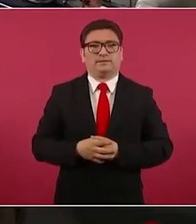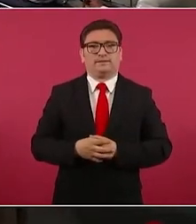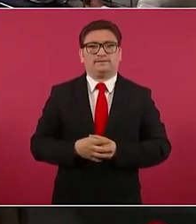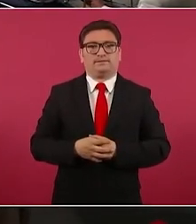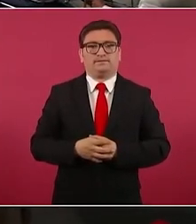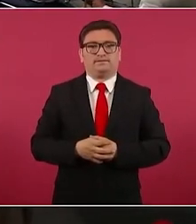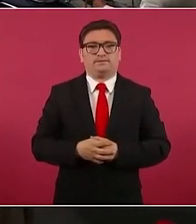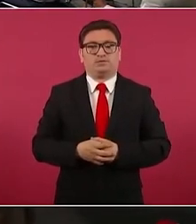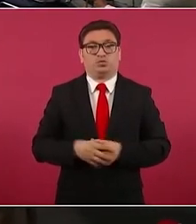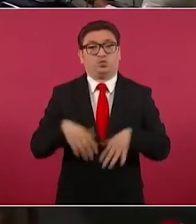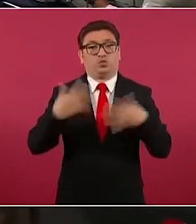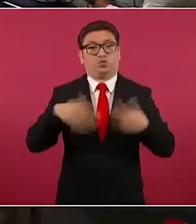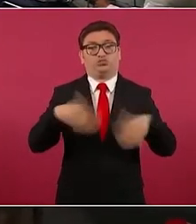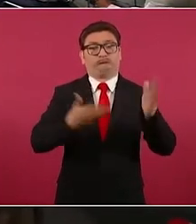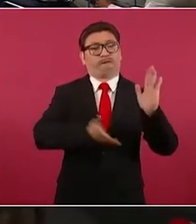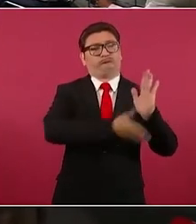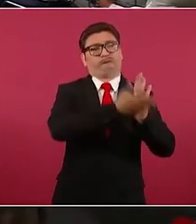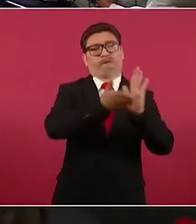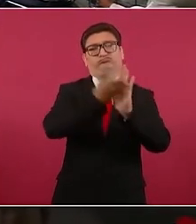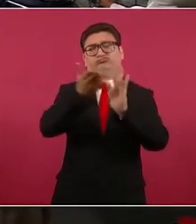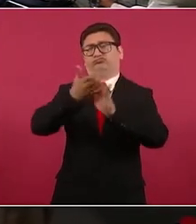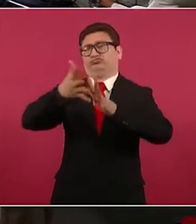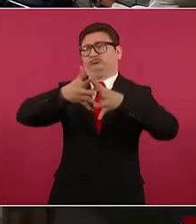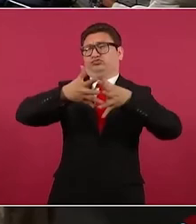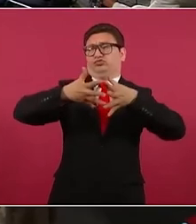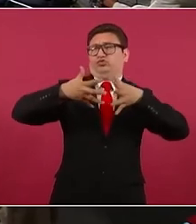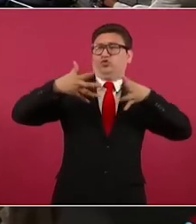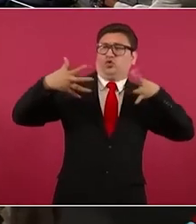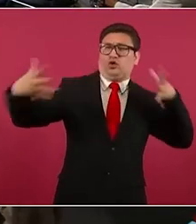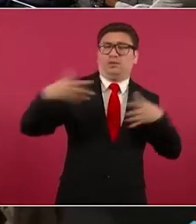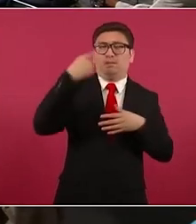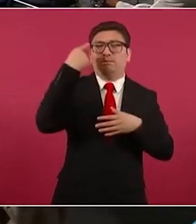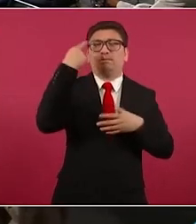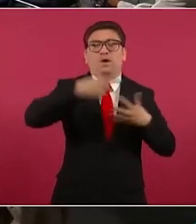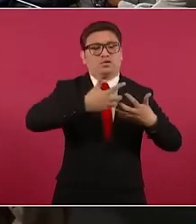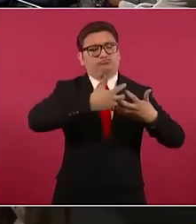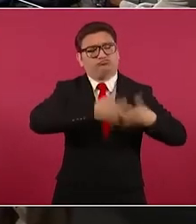Es una gran obra para procesar